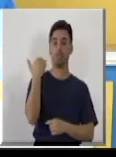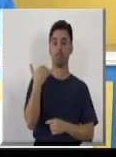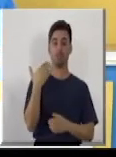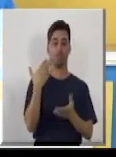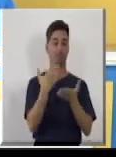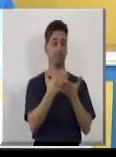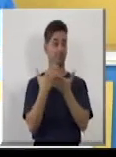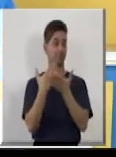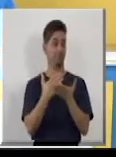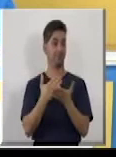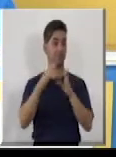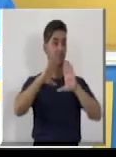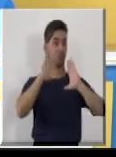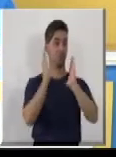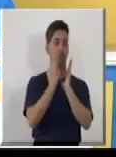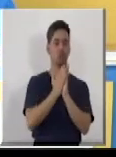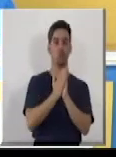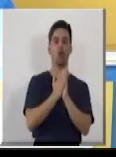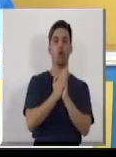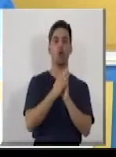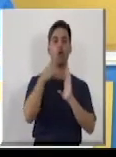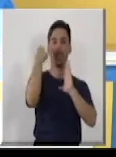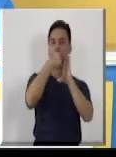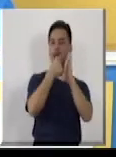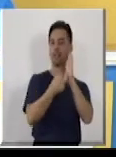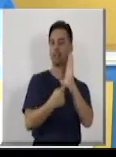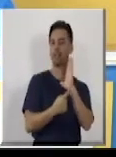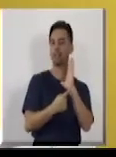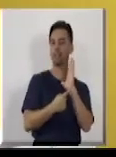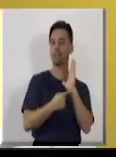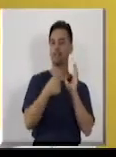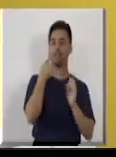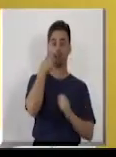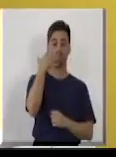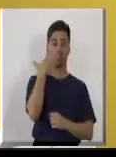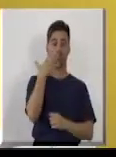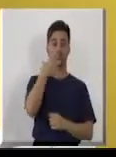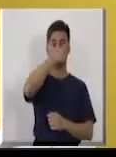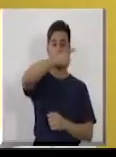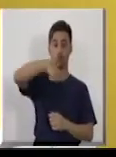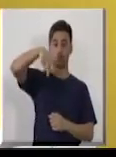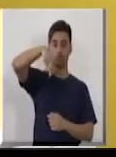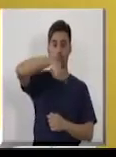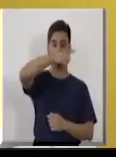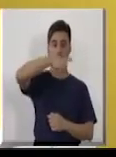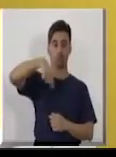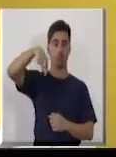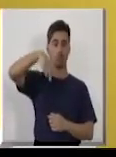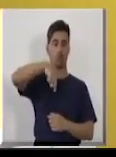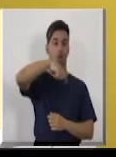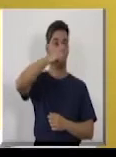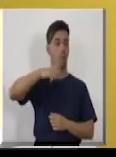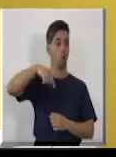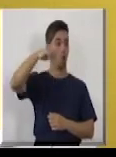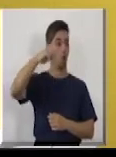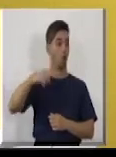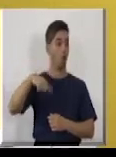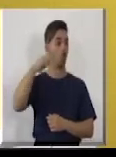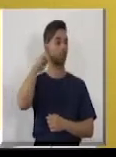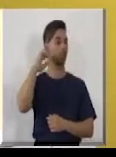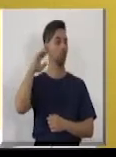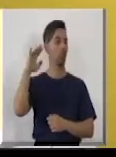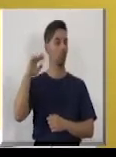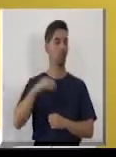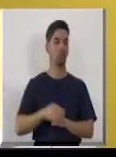lo relacionado con las características esenciales de las oscilaciones, las ondas y el sonido. Recordamos los conceptos de